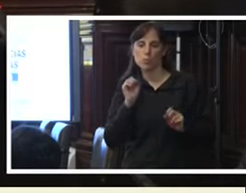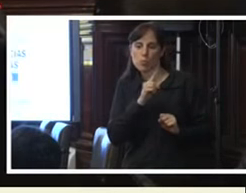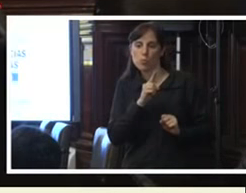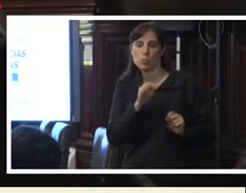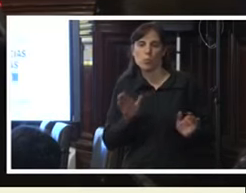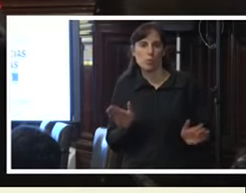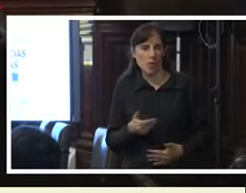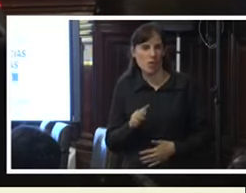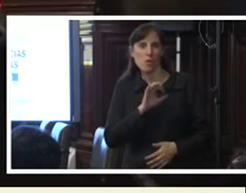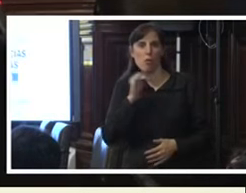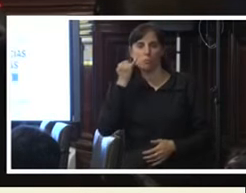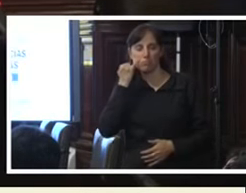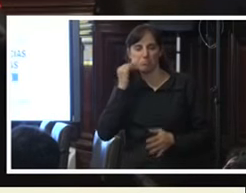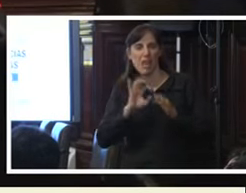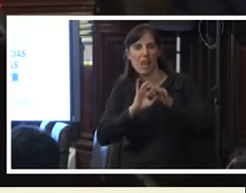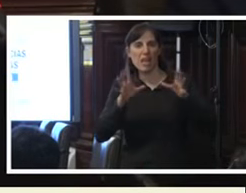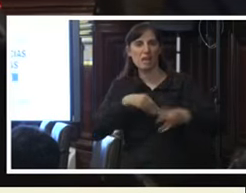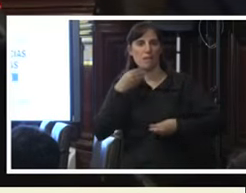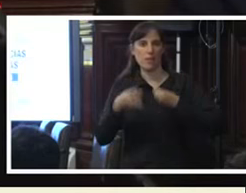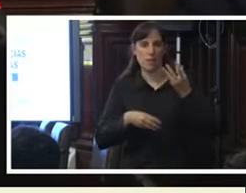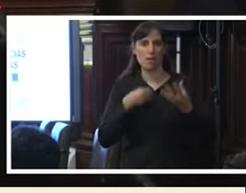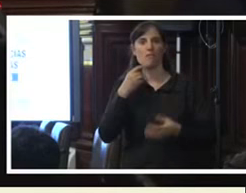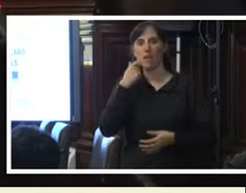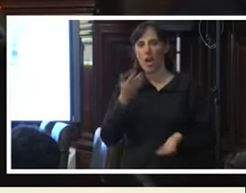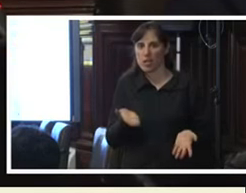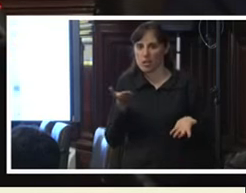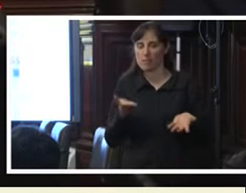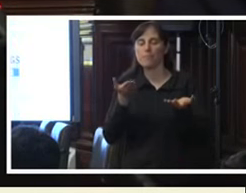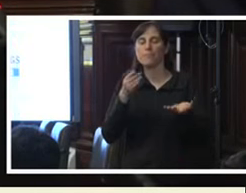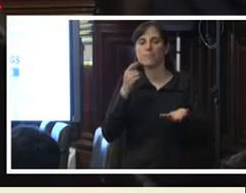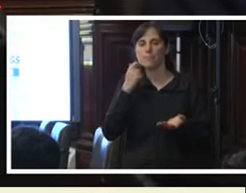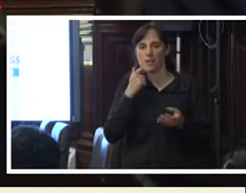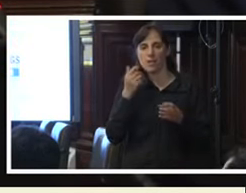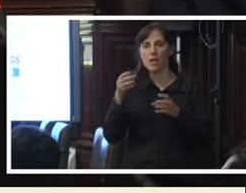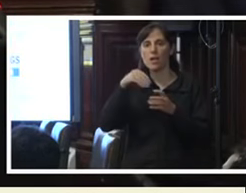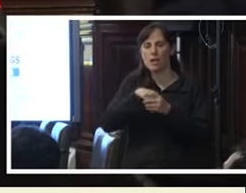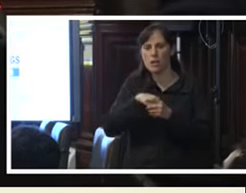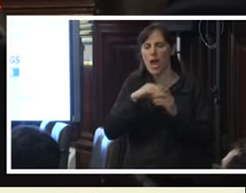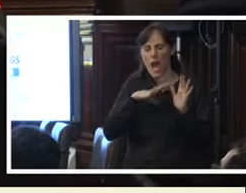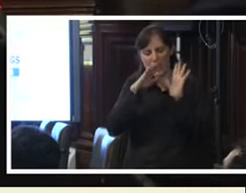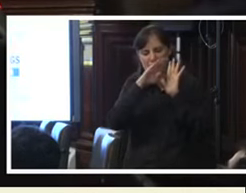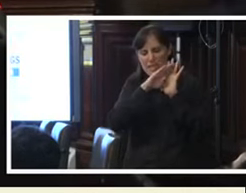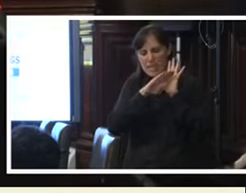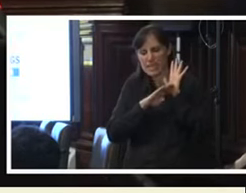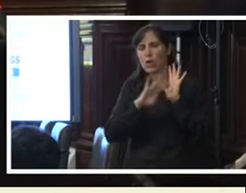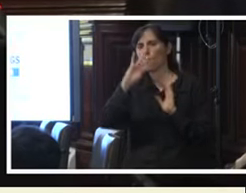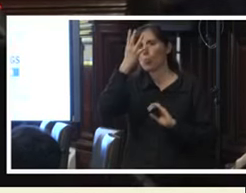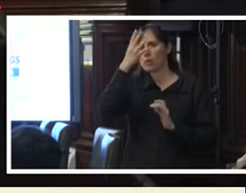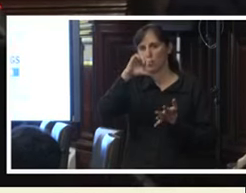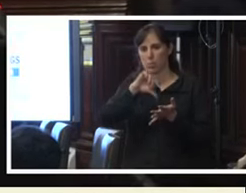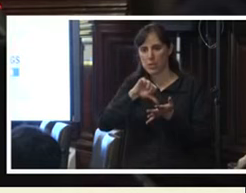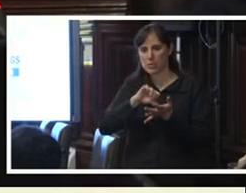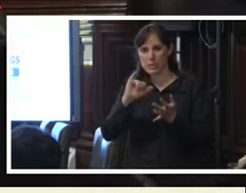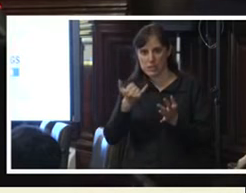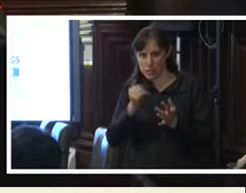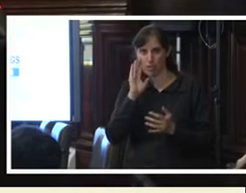ante la desprotección que enfrentan estas personas al incluirse en esta lamentable lista nuestros cuatro países eso